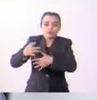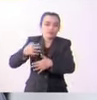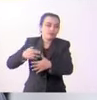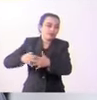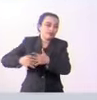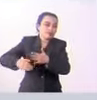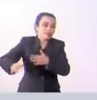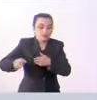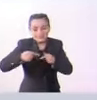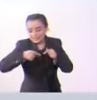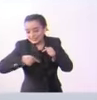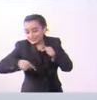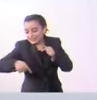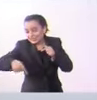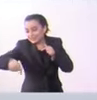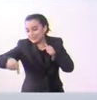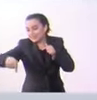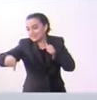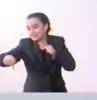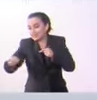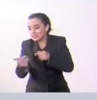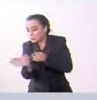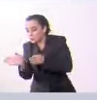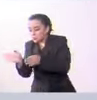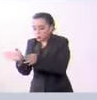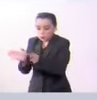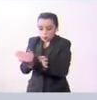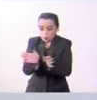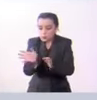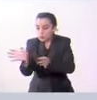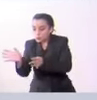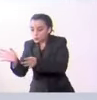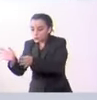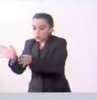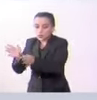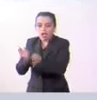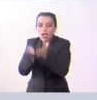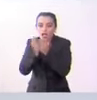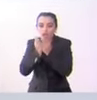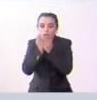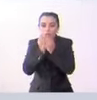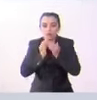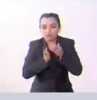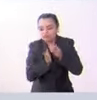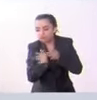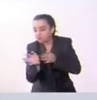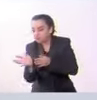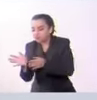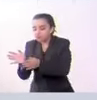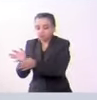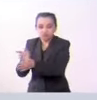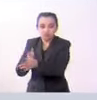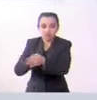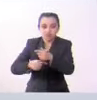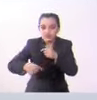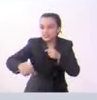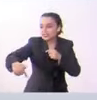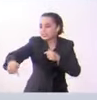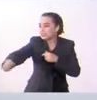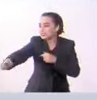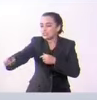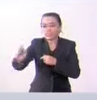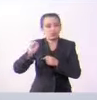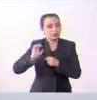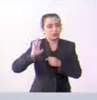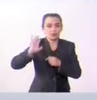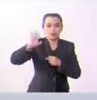nuevos canales, dejando el antiguo lecho seco y estéril, pero jamás sobrepasó su cauce y seguirá siempre